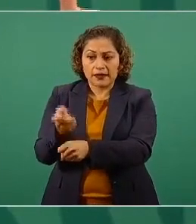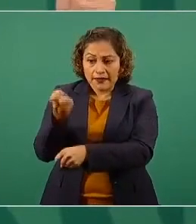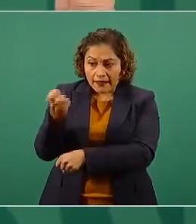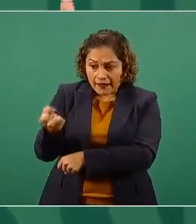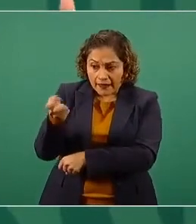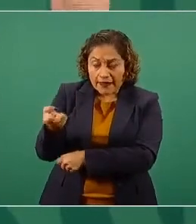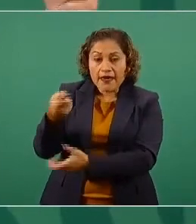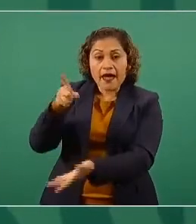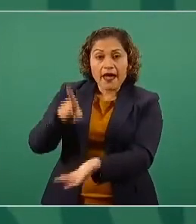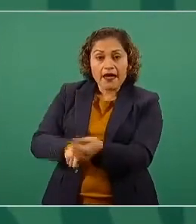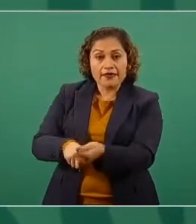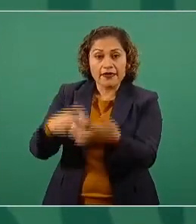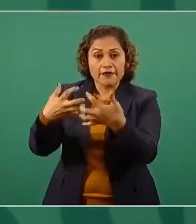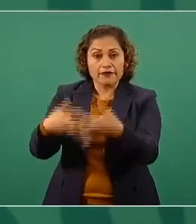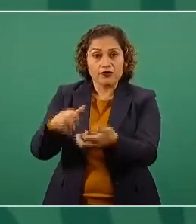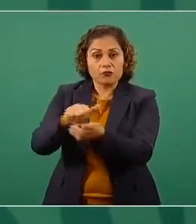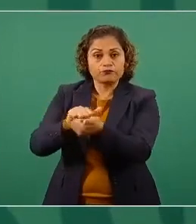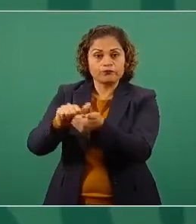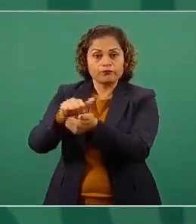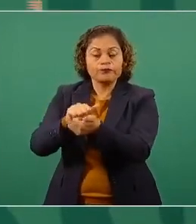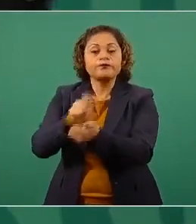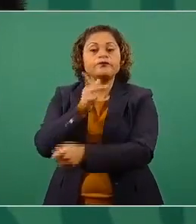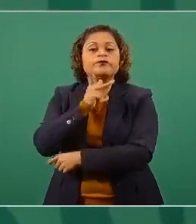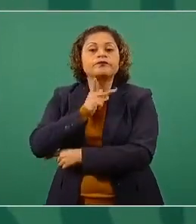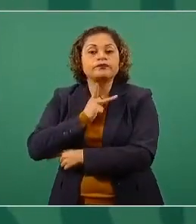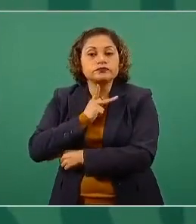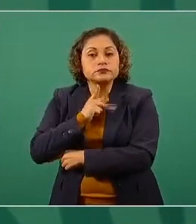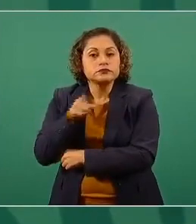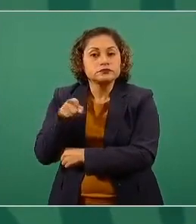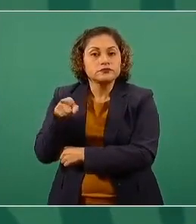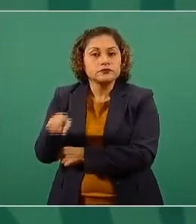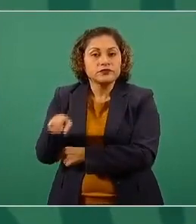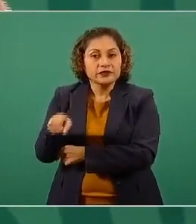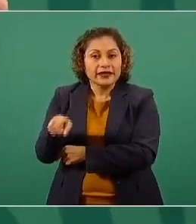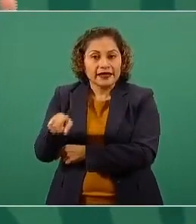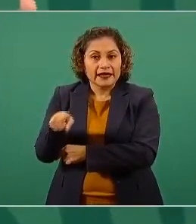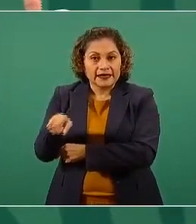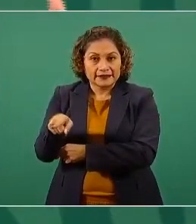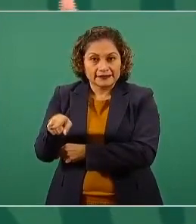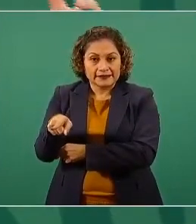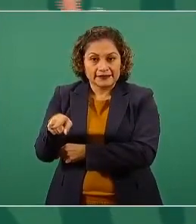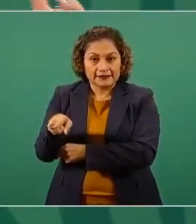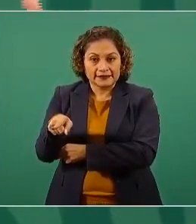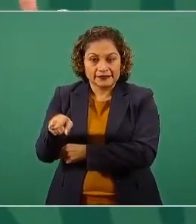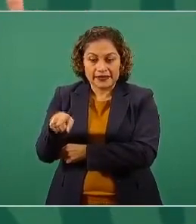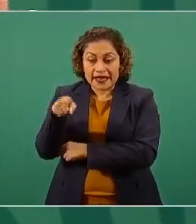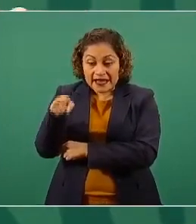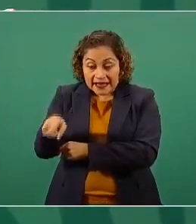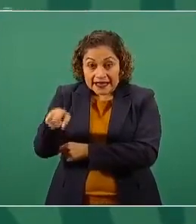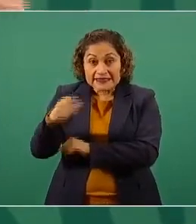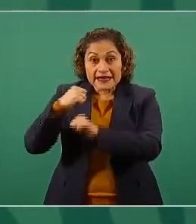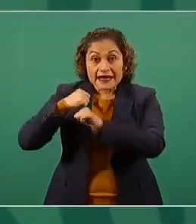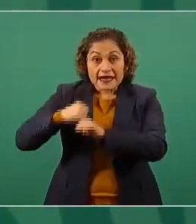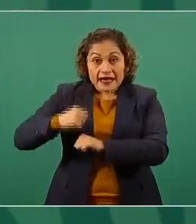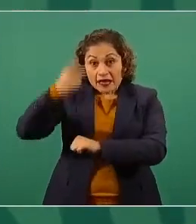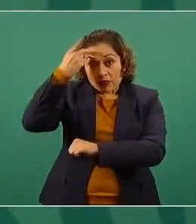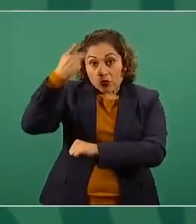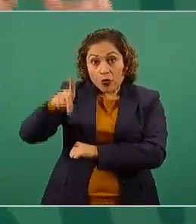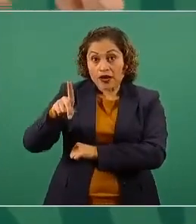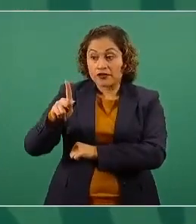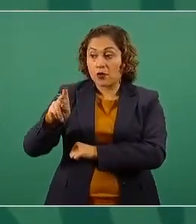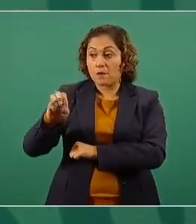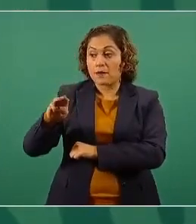de la refinería de Tula, una empresa, una planta que era de Pemex,